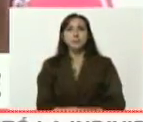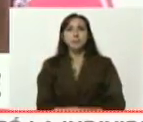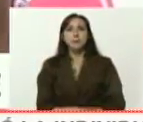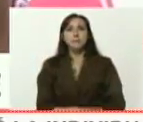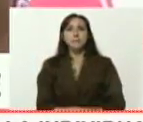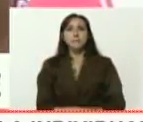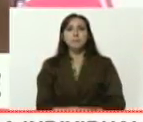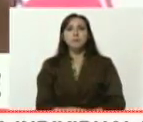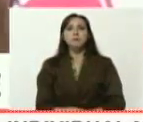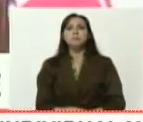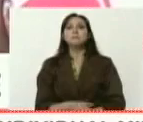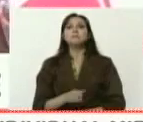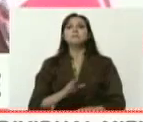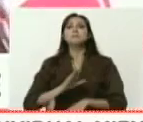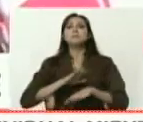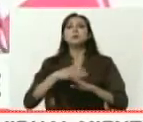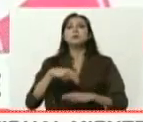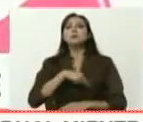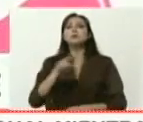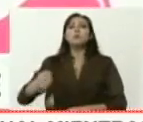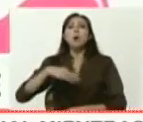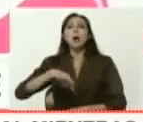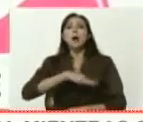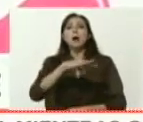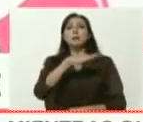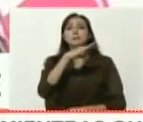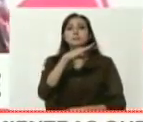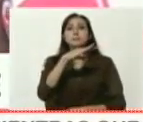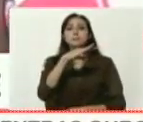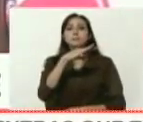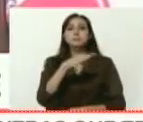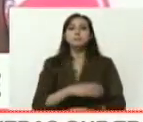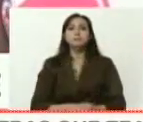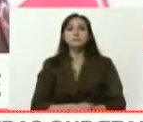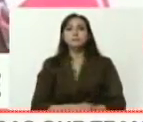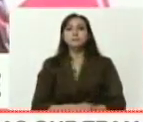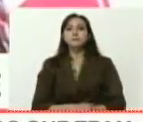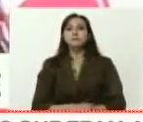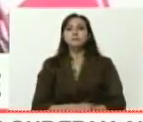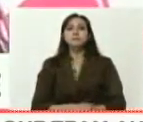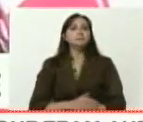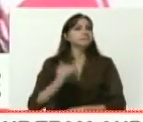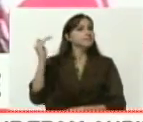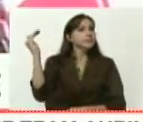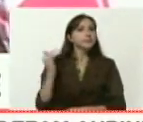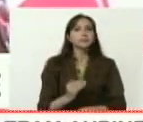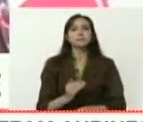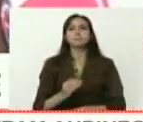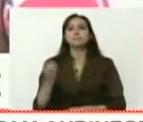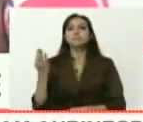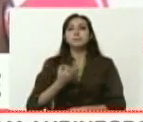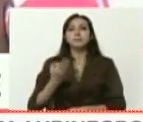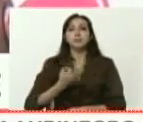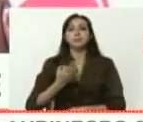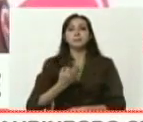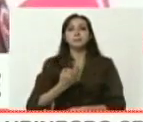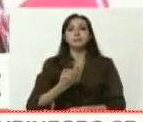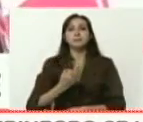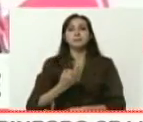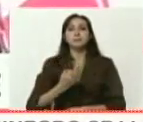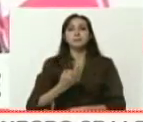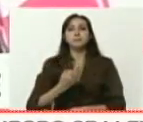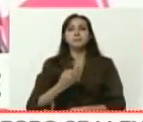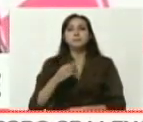Porque nuestras almas regresarán cuantas veces sea necesario para acabar con la